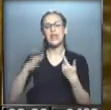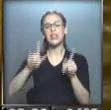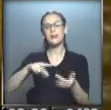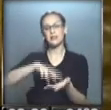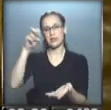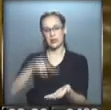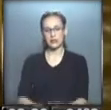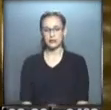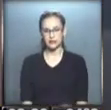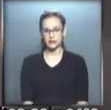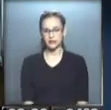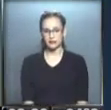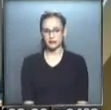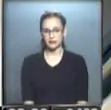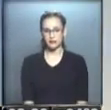Catalina.